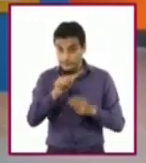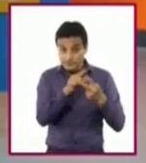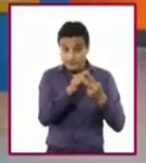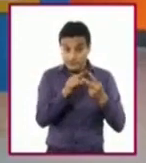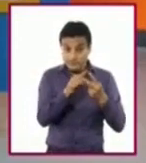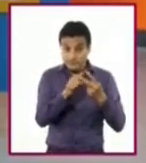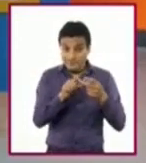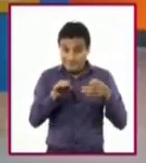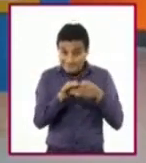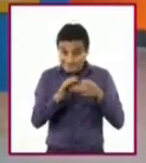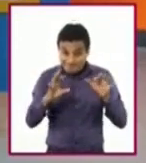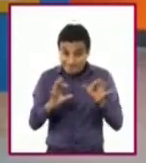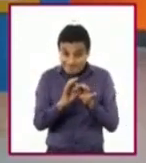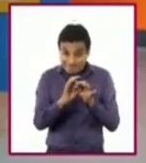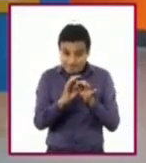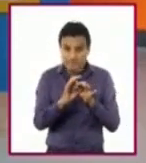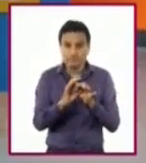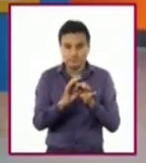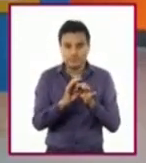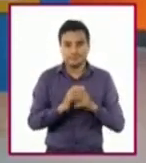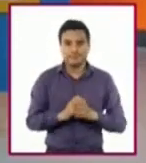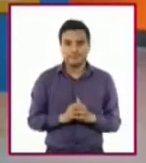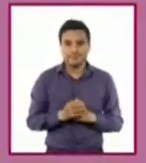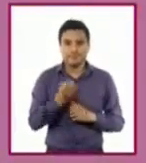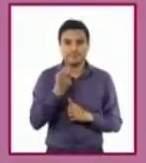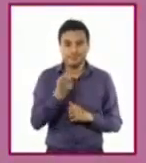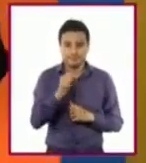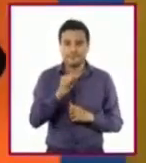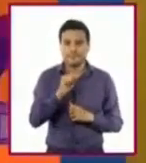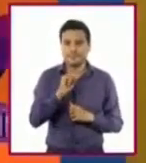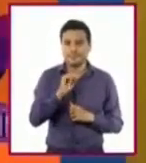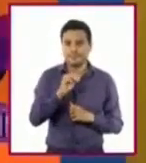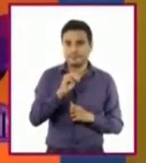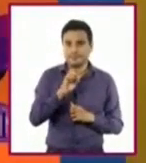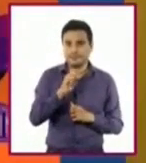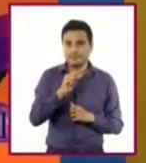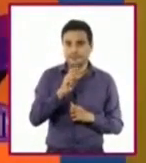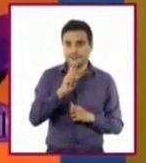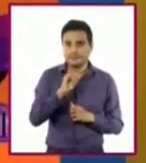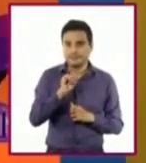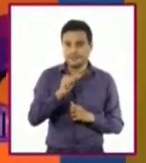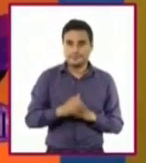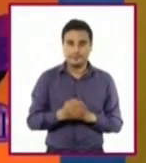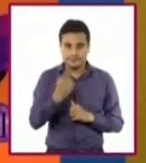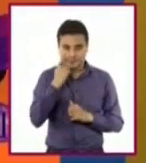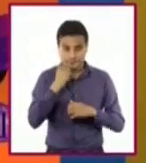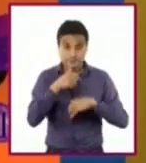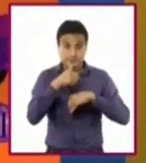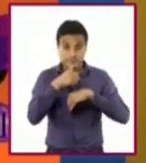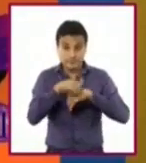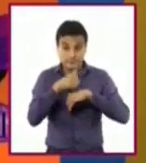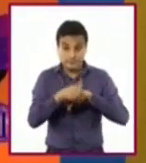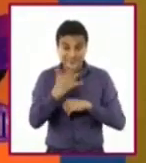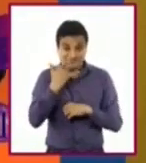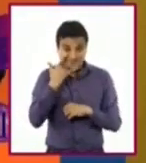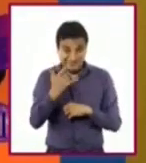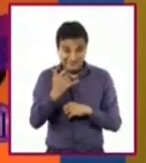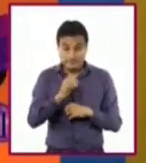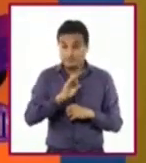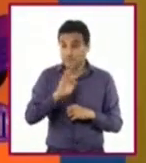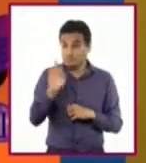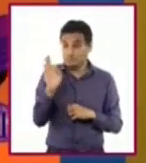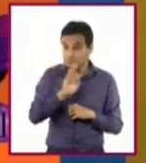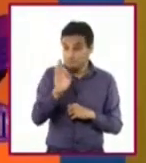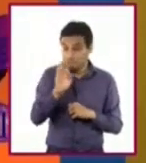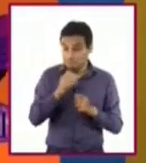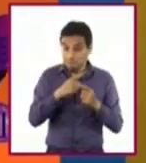encuentra muy cerca del centro del conjunto de datos los valores atípicos que son muy distantes de la mayoría de los